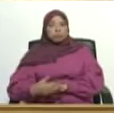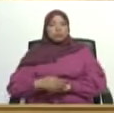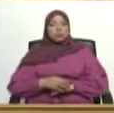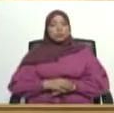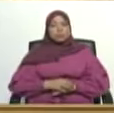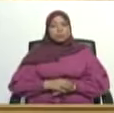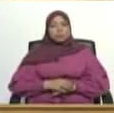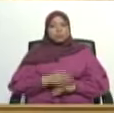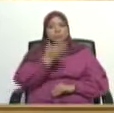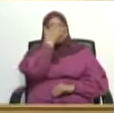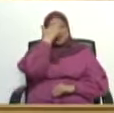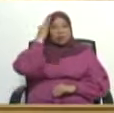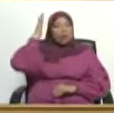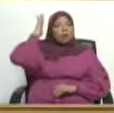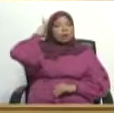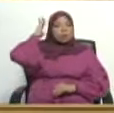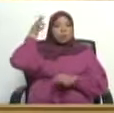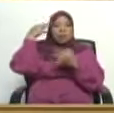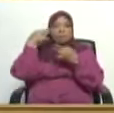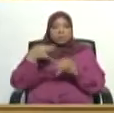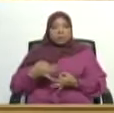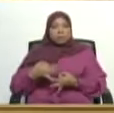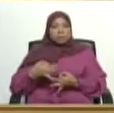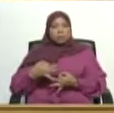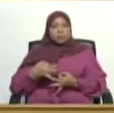La hipocresía que me atrevo a afirmar,